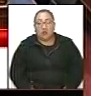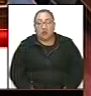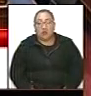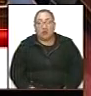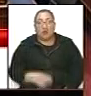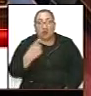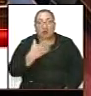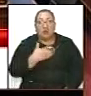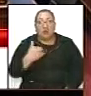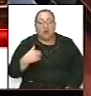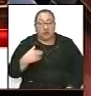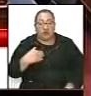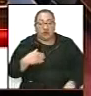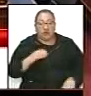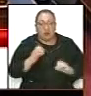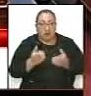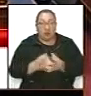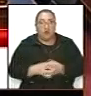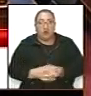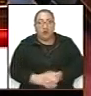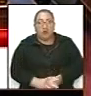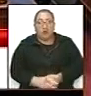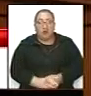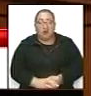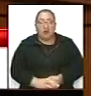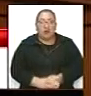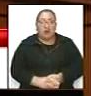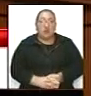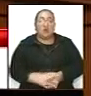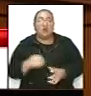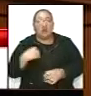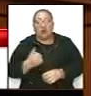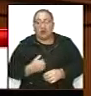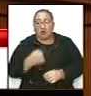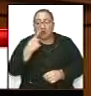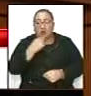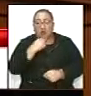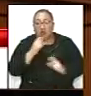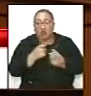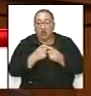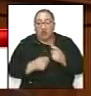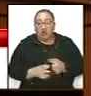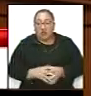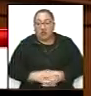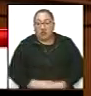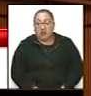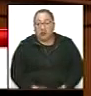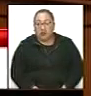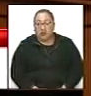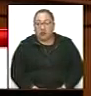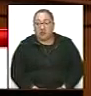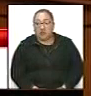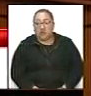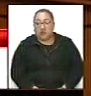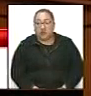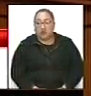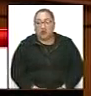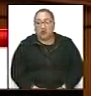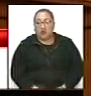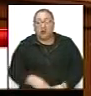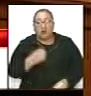Señor presidente del Congreso, señoras y señores congresistas, muy buenos